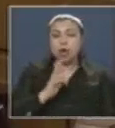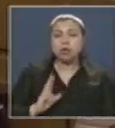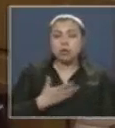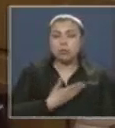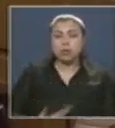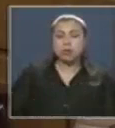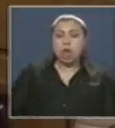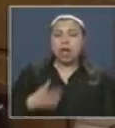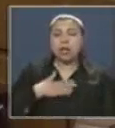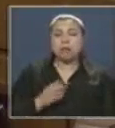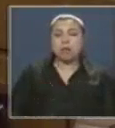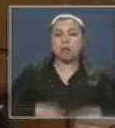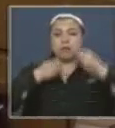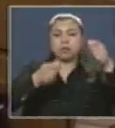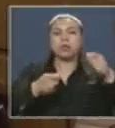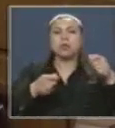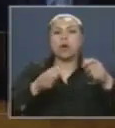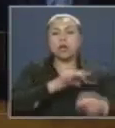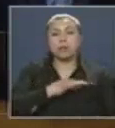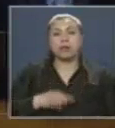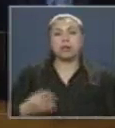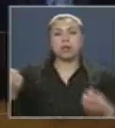y mi oficio a la señora ministra de Transporte.